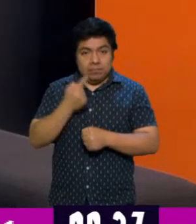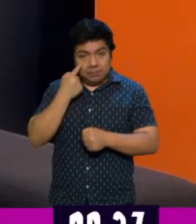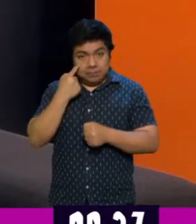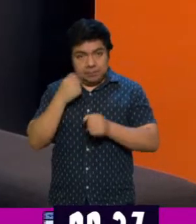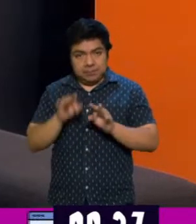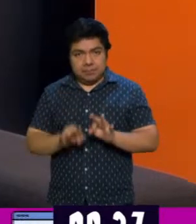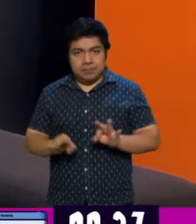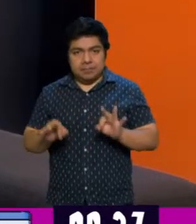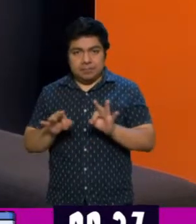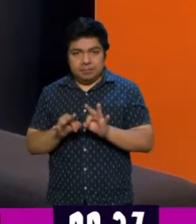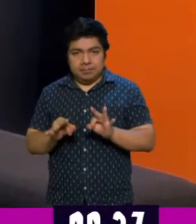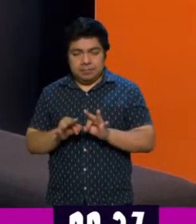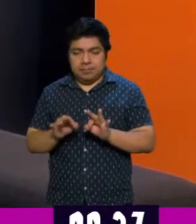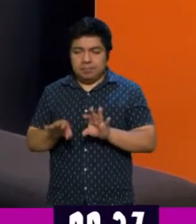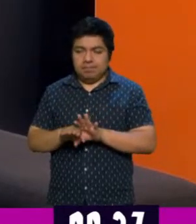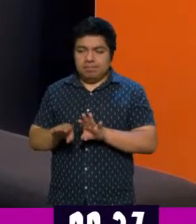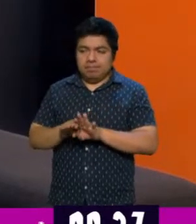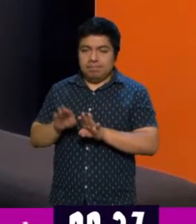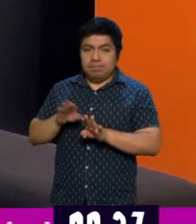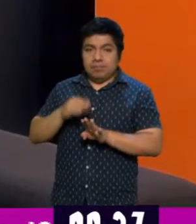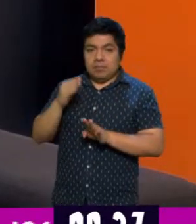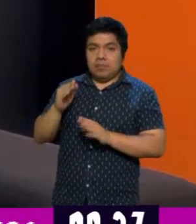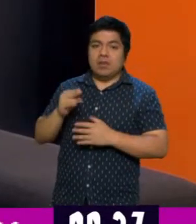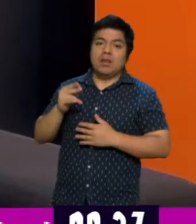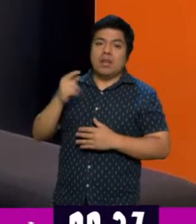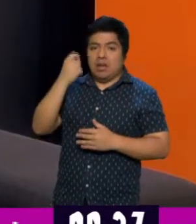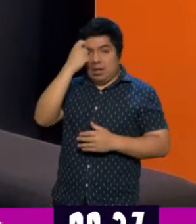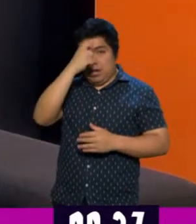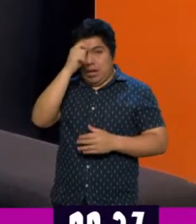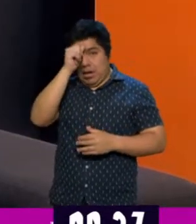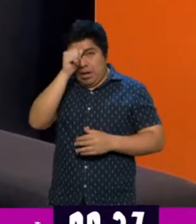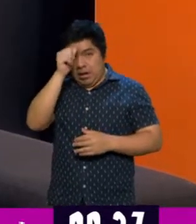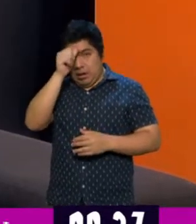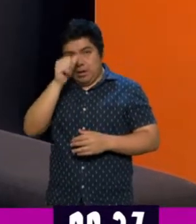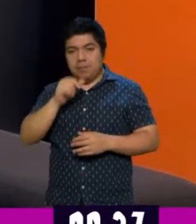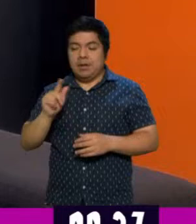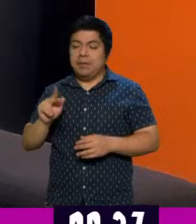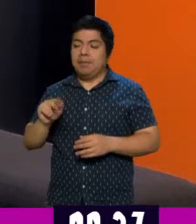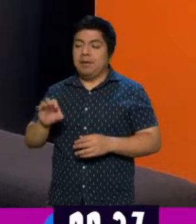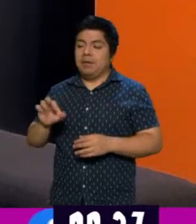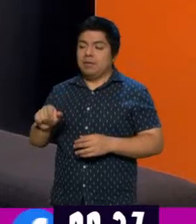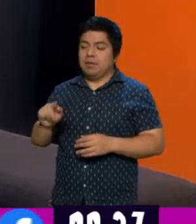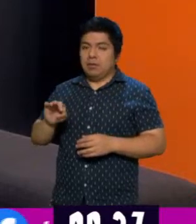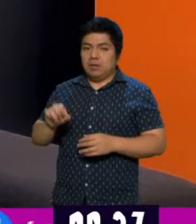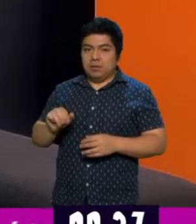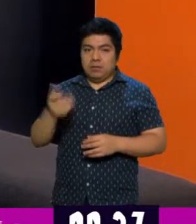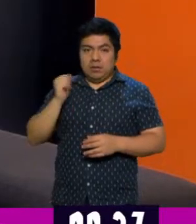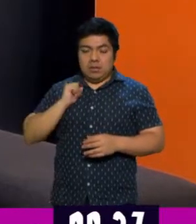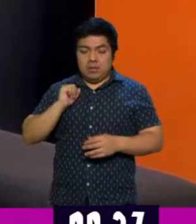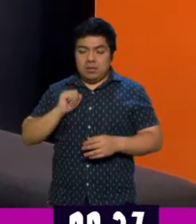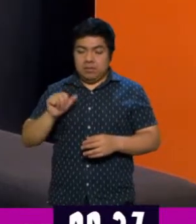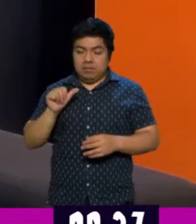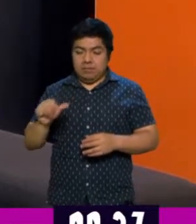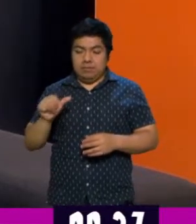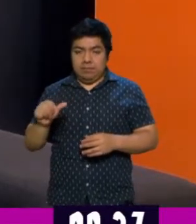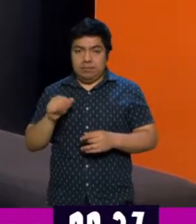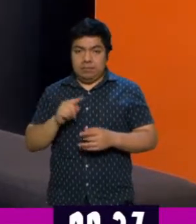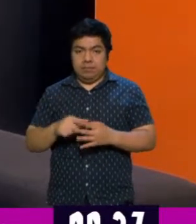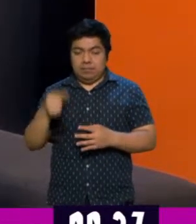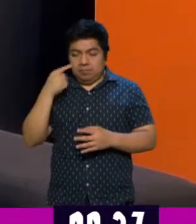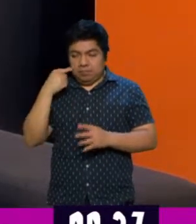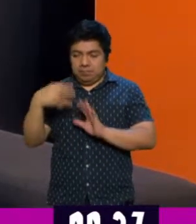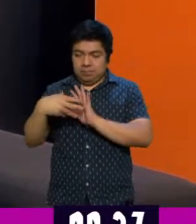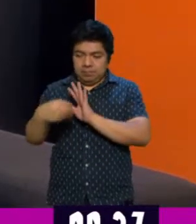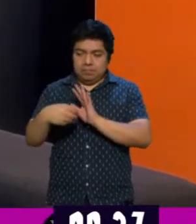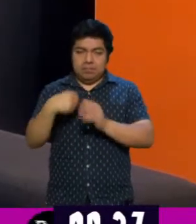del Tratado sobre Exorcismo del padre Benito Remigio Naidén, escrito en el siglo XVI, y del cual pues hay